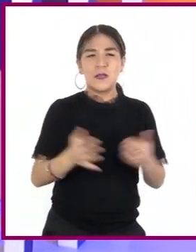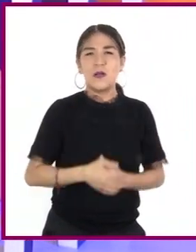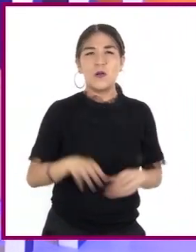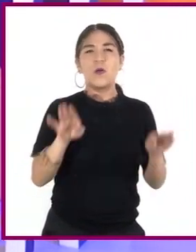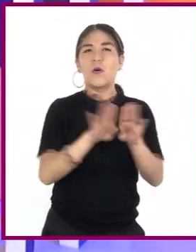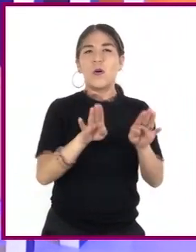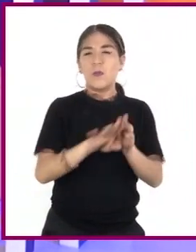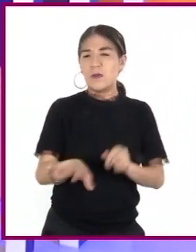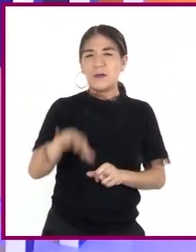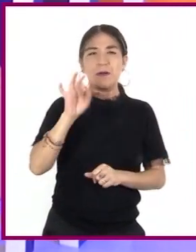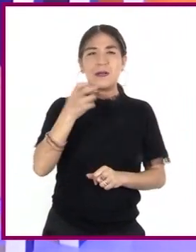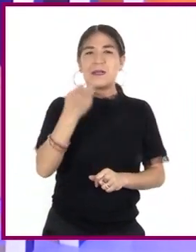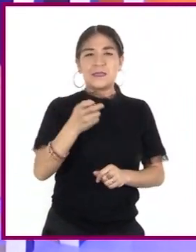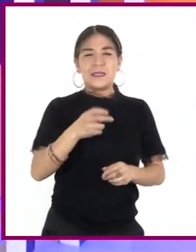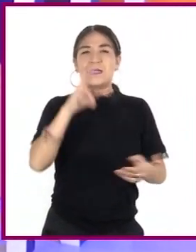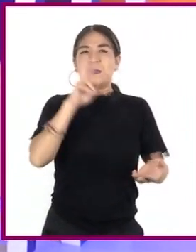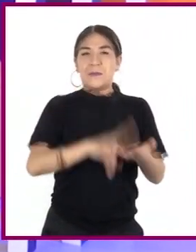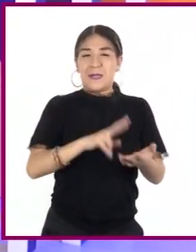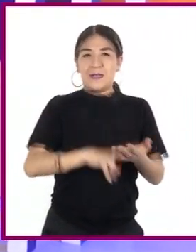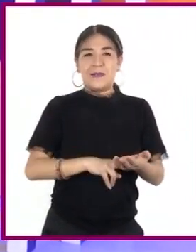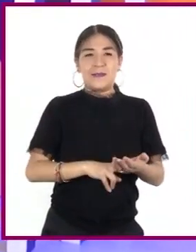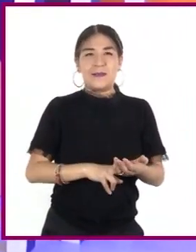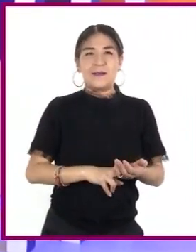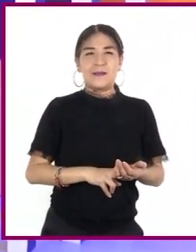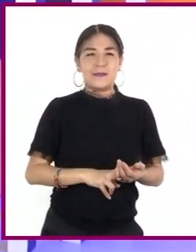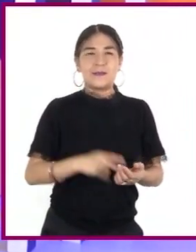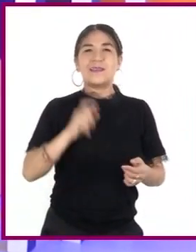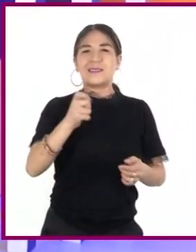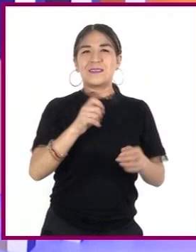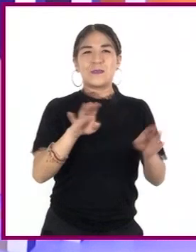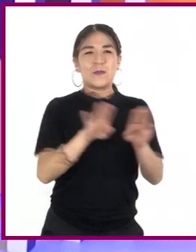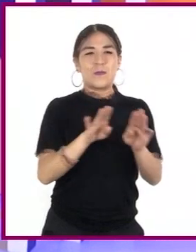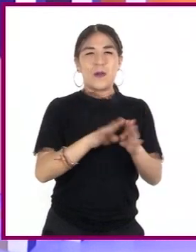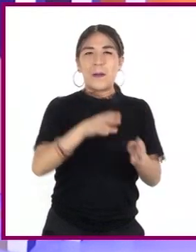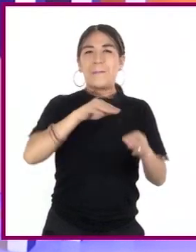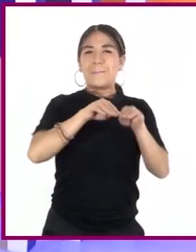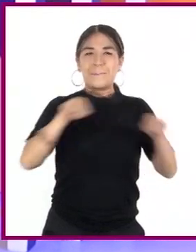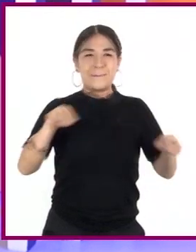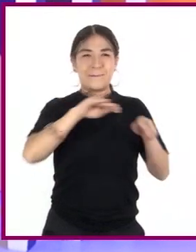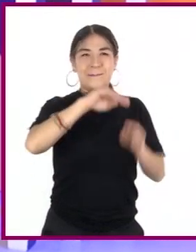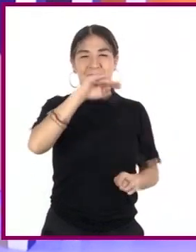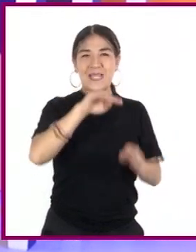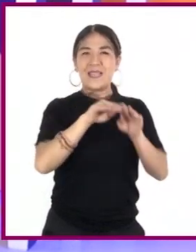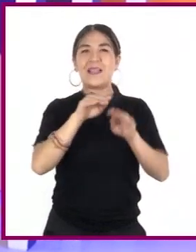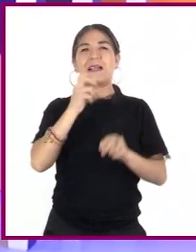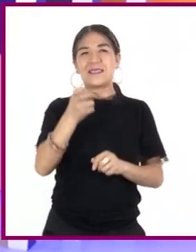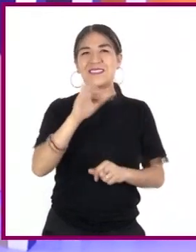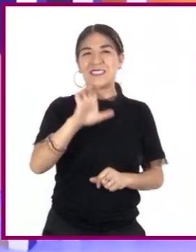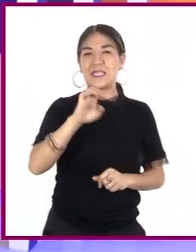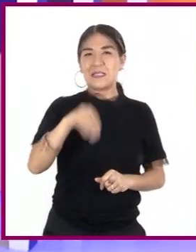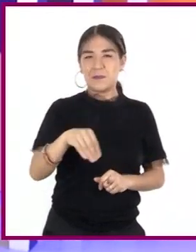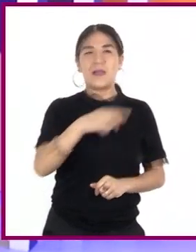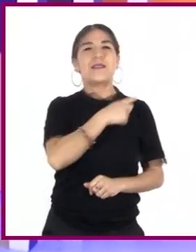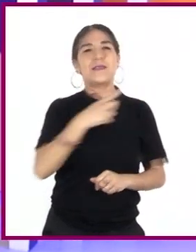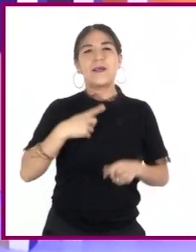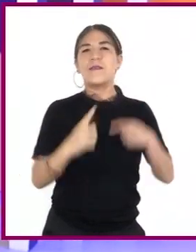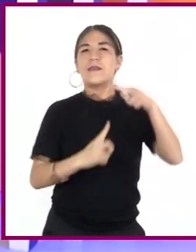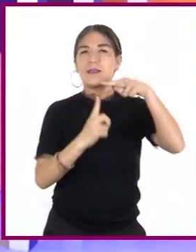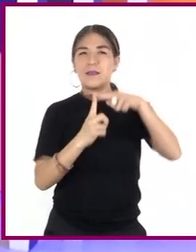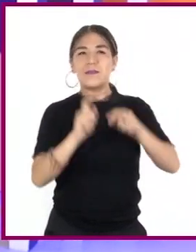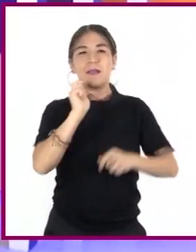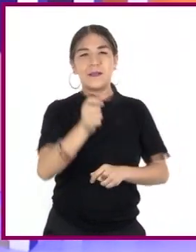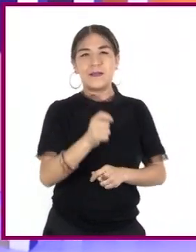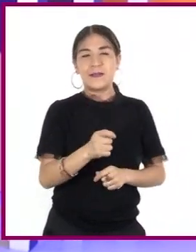manera de encontrar las equivalencias de las longitudes que se tienen en centímetros es dividir la cantidad